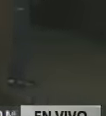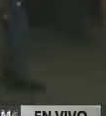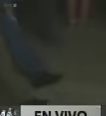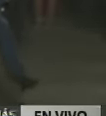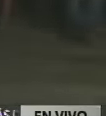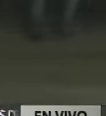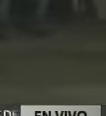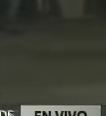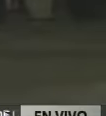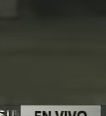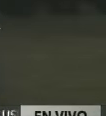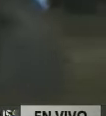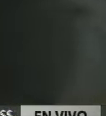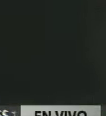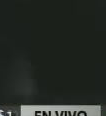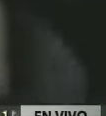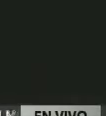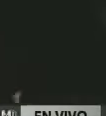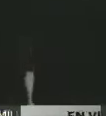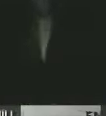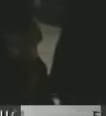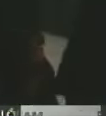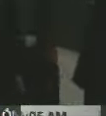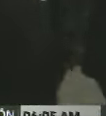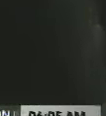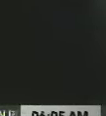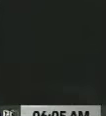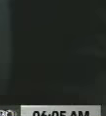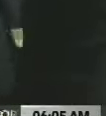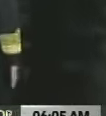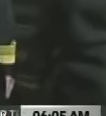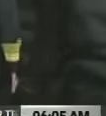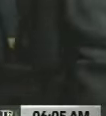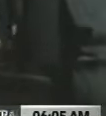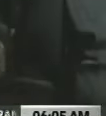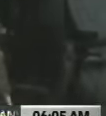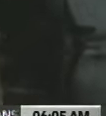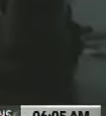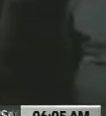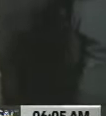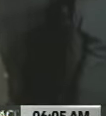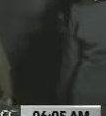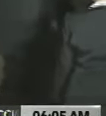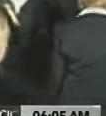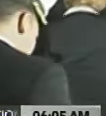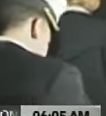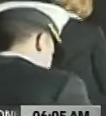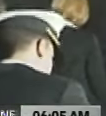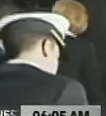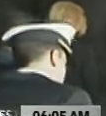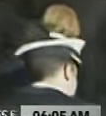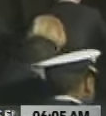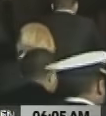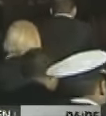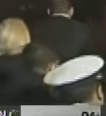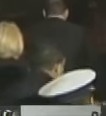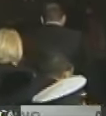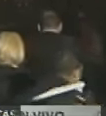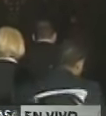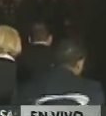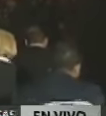1 de febrero del año 1817, líder de destacada participación en la guerra federal, defensor de las ideas de la federación y enemigo